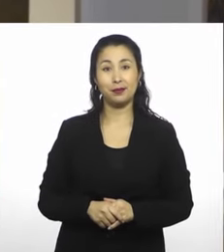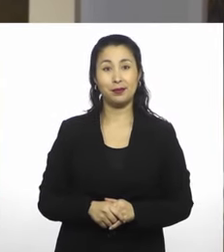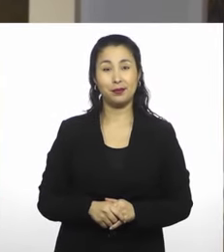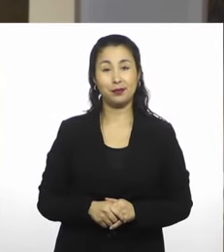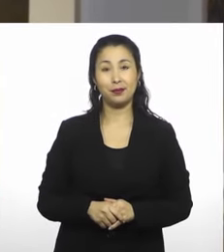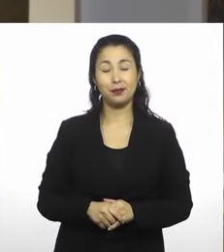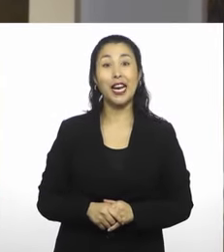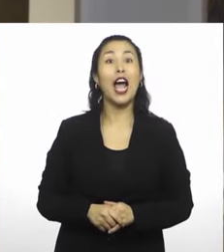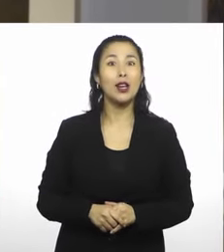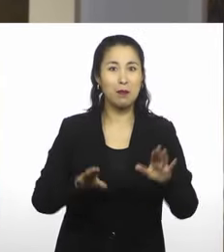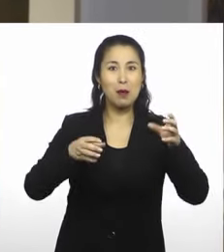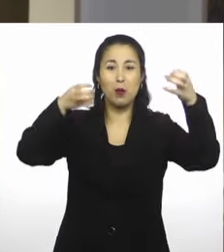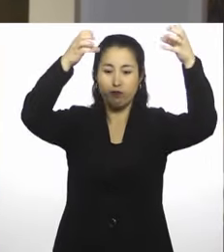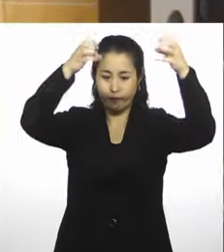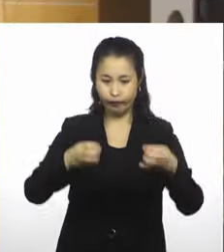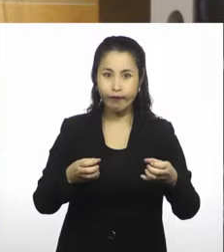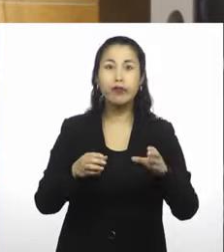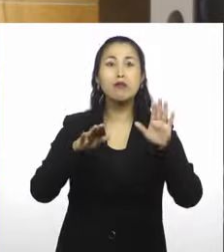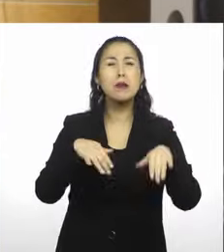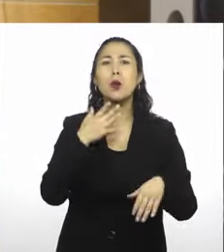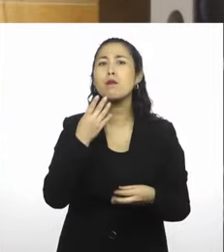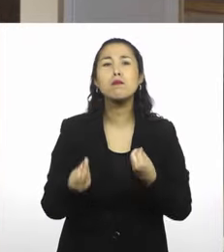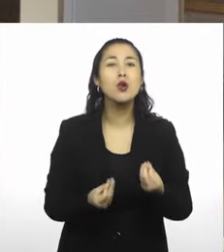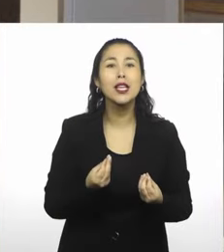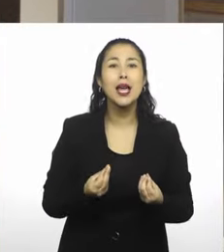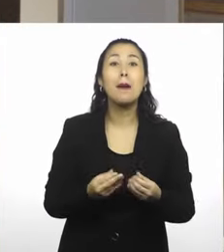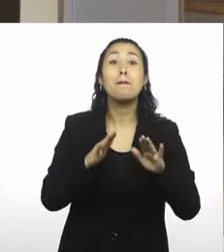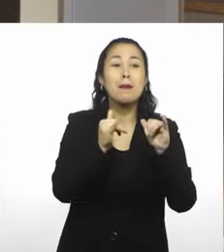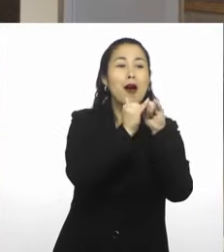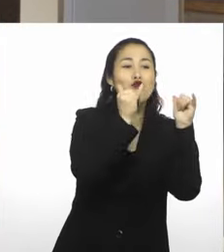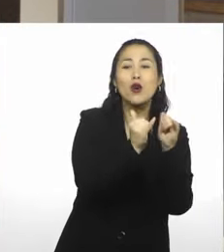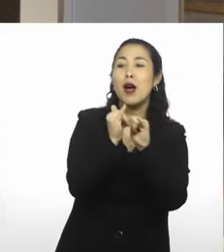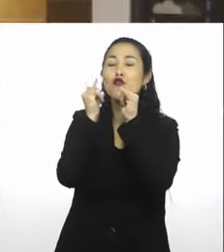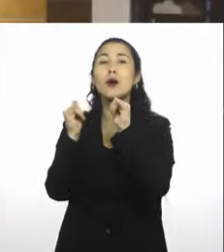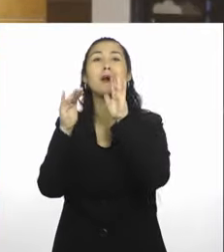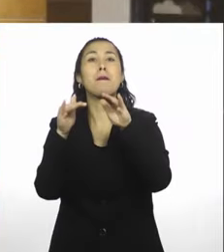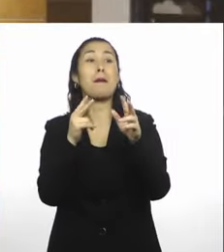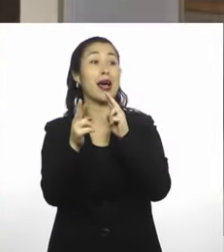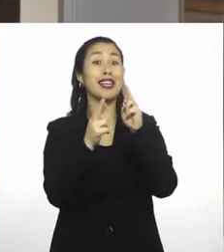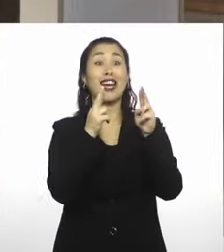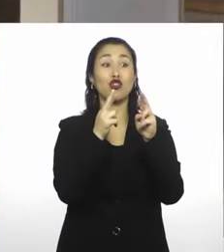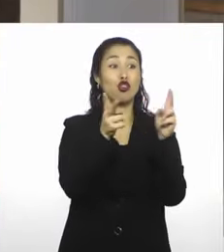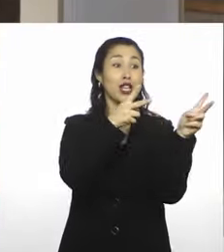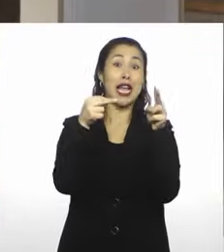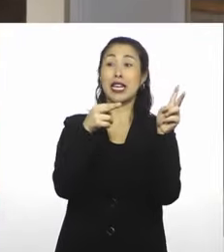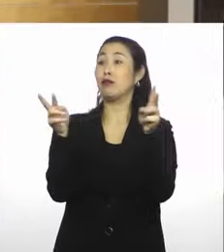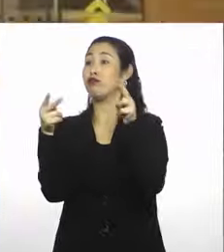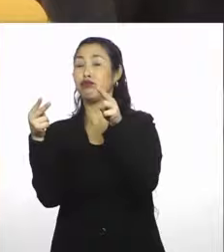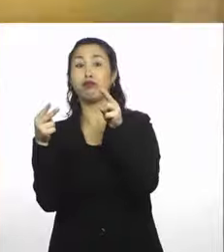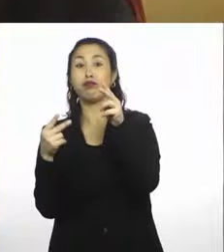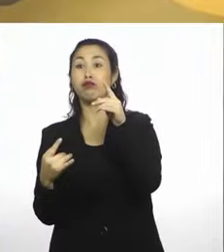Ahora llegaron al mismo tiempo. Eso es porque tienen la misma forma y se relacionan de la misma manera con la resistencia del